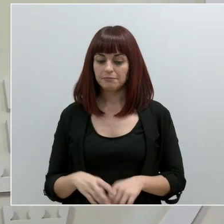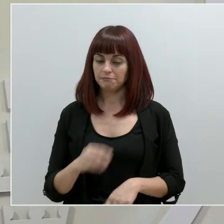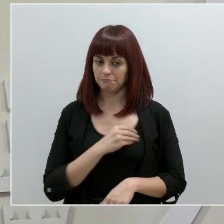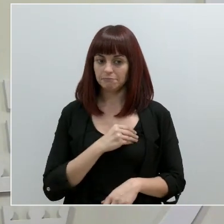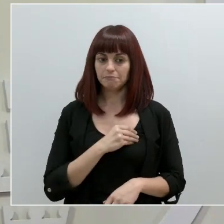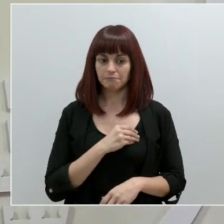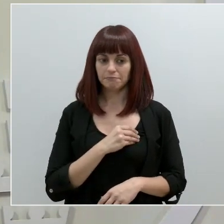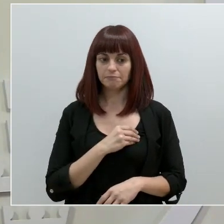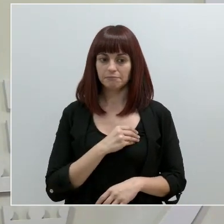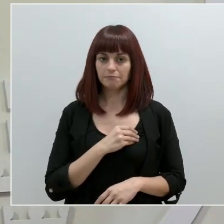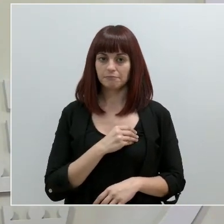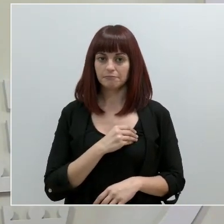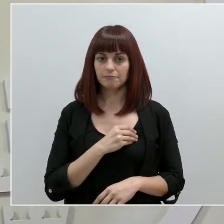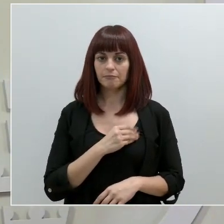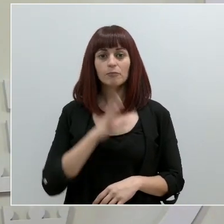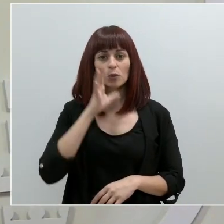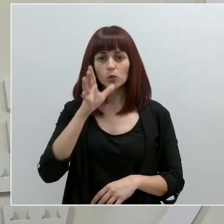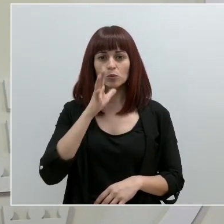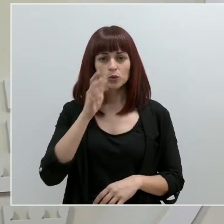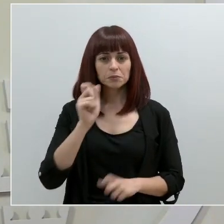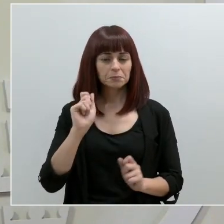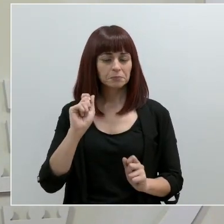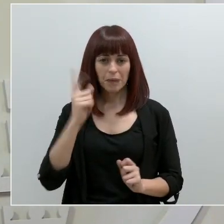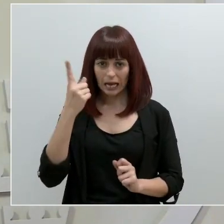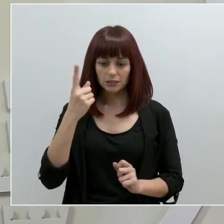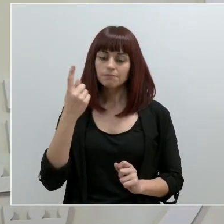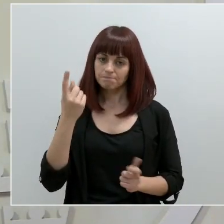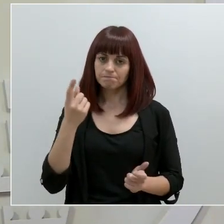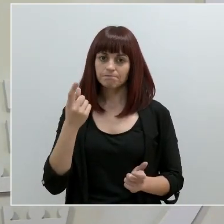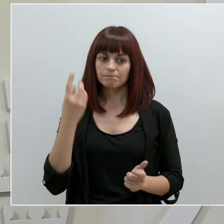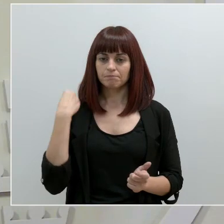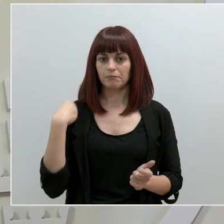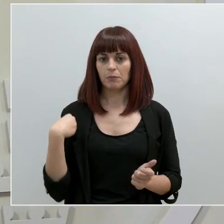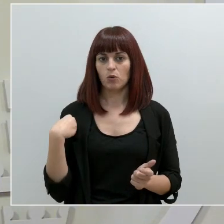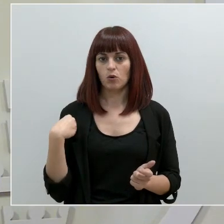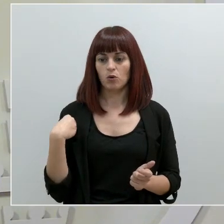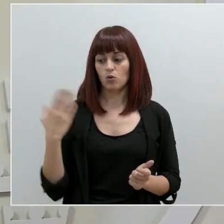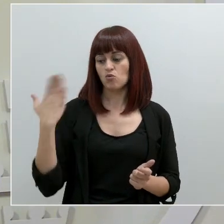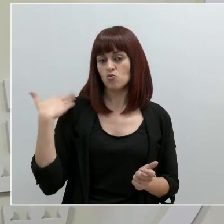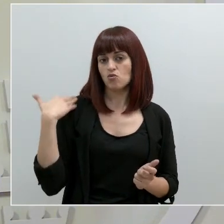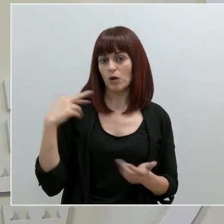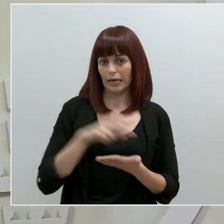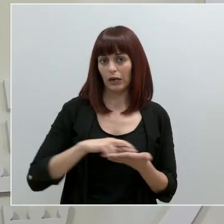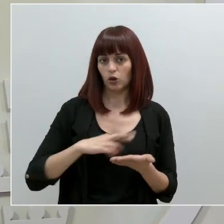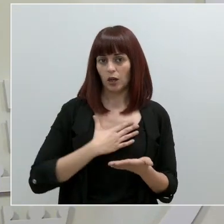desgracia el motivo más aparente es el elevado número de casos que hubo en la región,